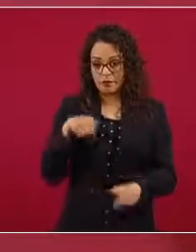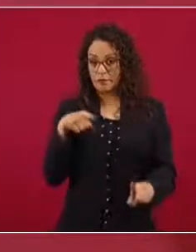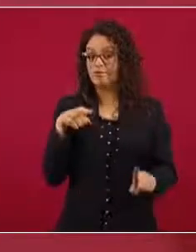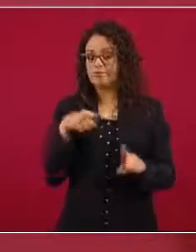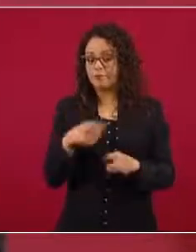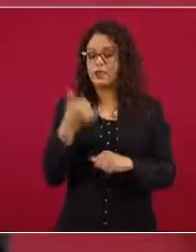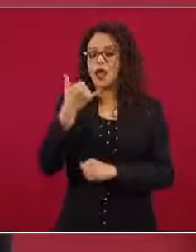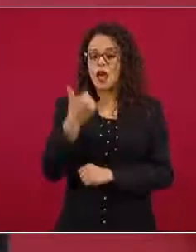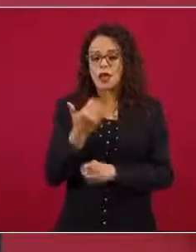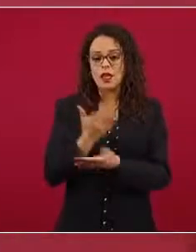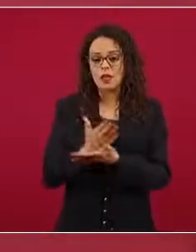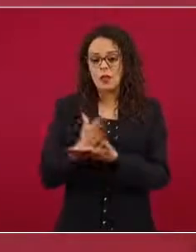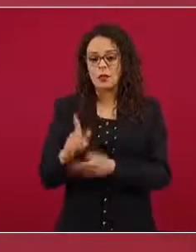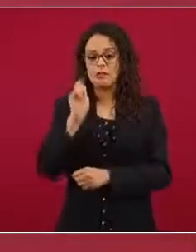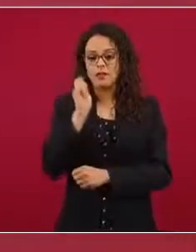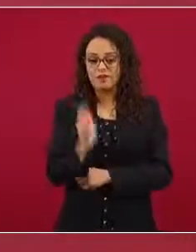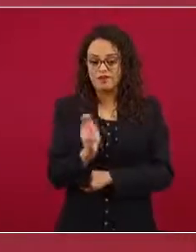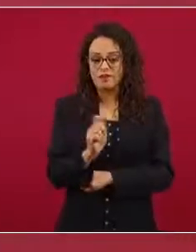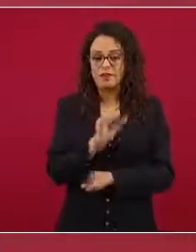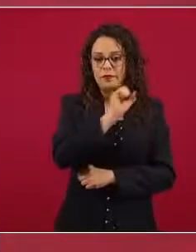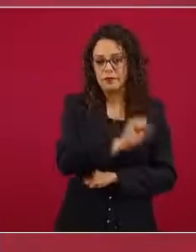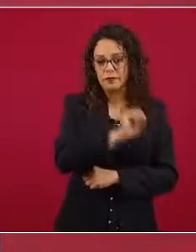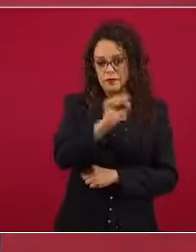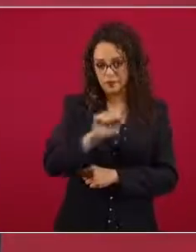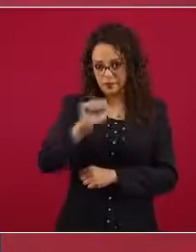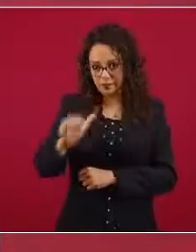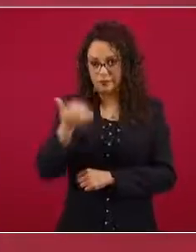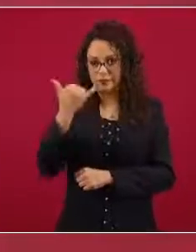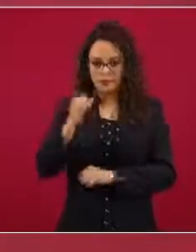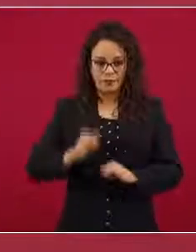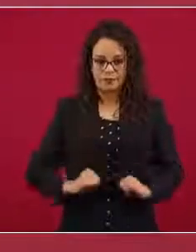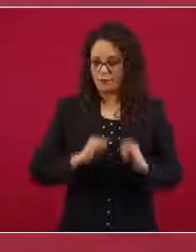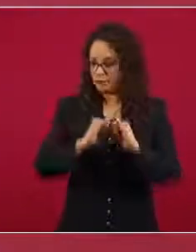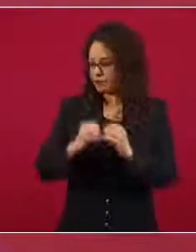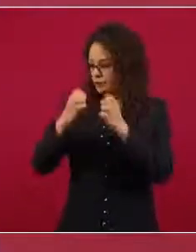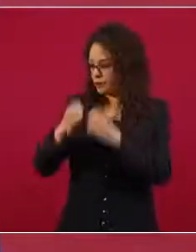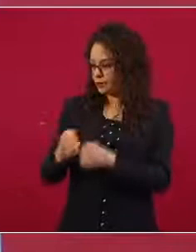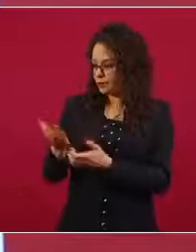las dependencias aquí representadas, se cuenta con el apoyo